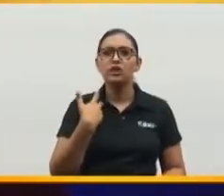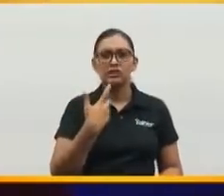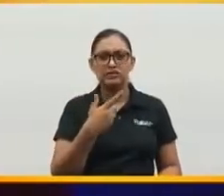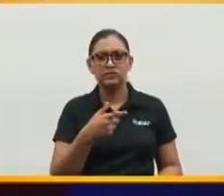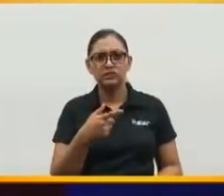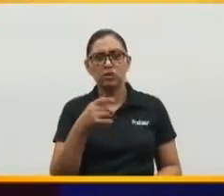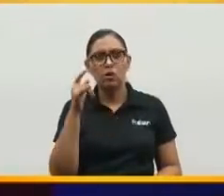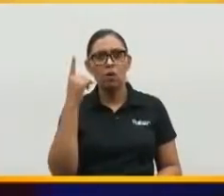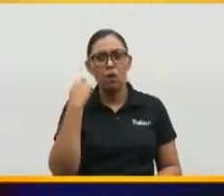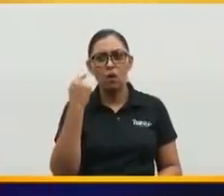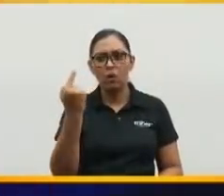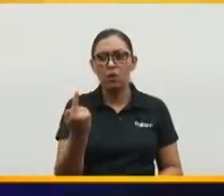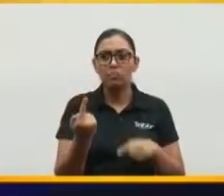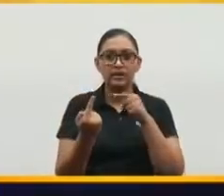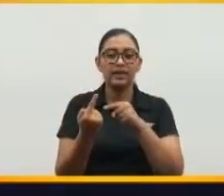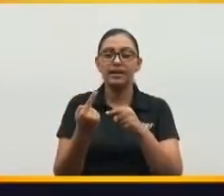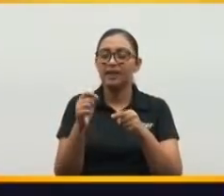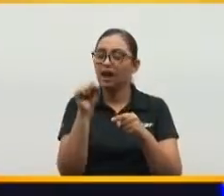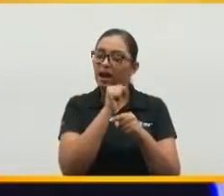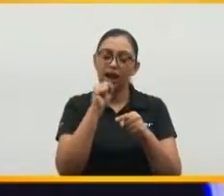a cantar. Ese tipo estaba adorando.